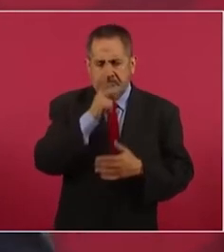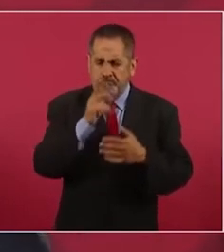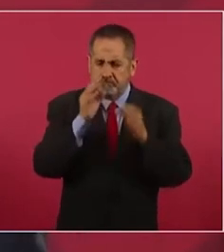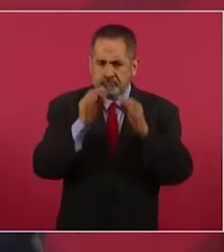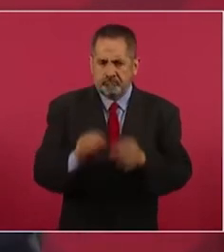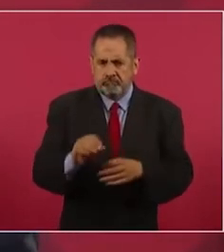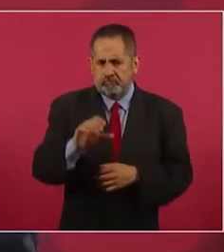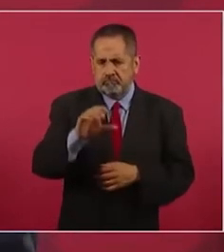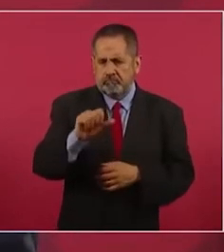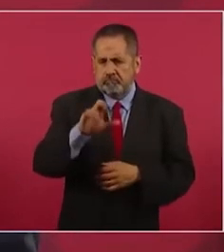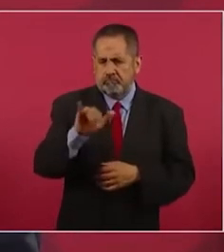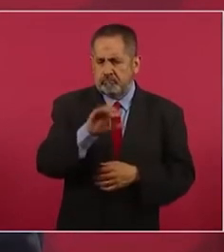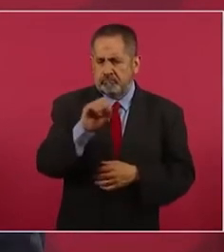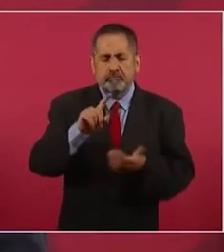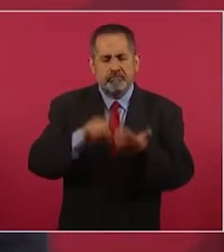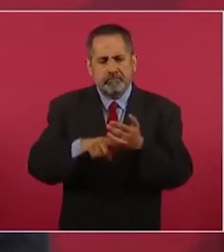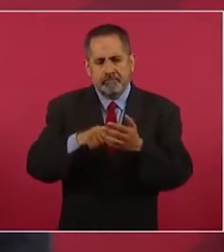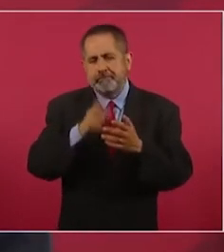en la marinería.